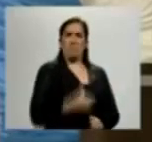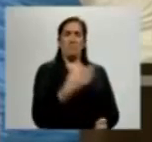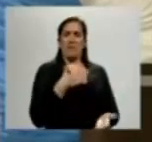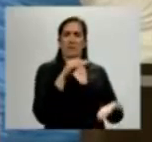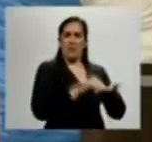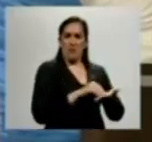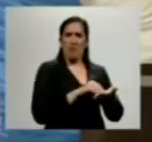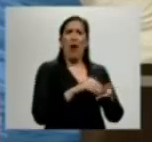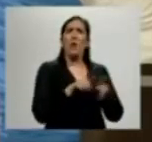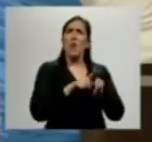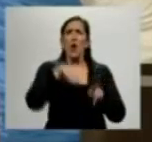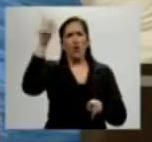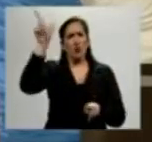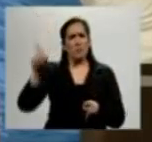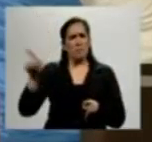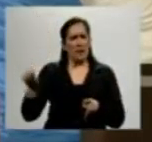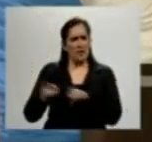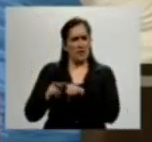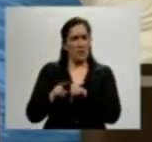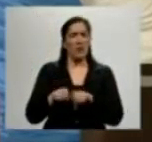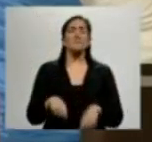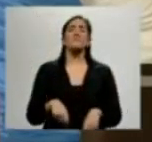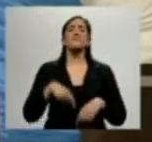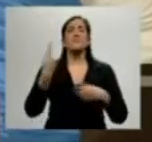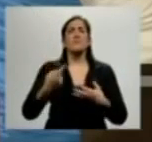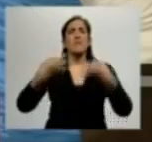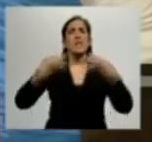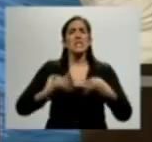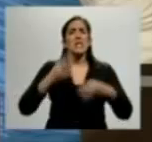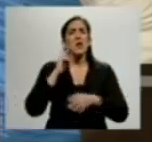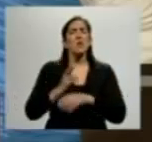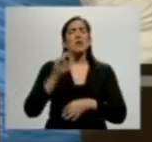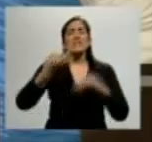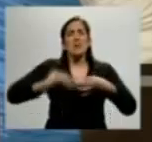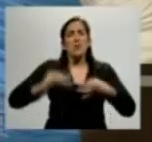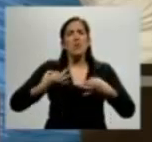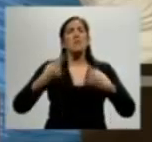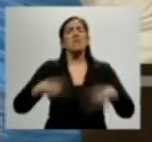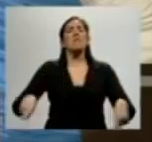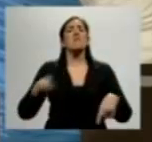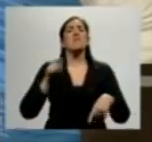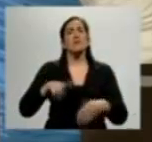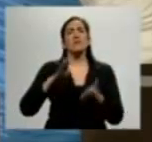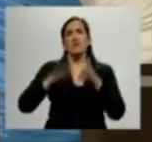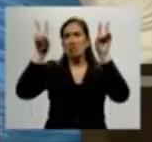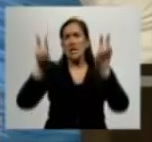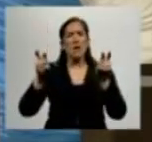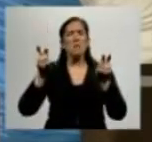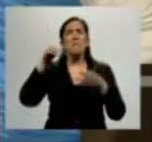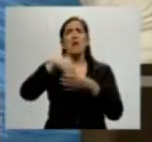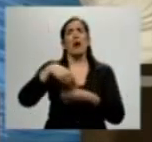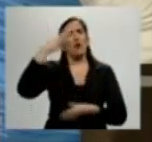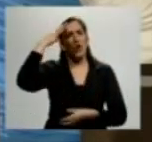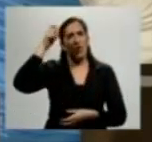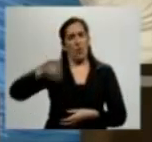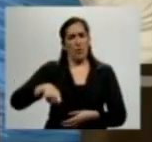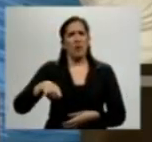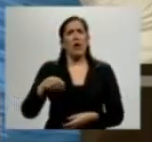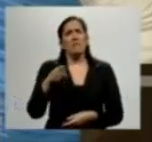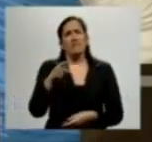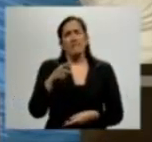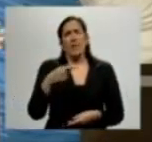diversos países. Seguridad jurídica. Y quiero darle un particular espacio a esto por todas las